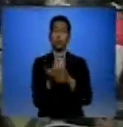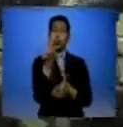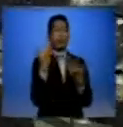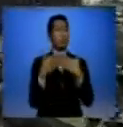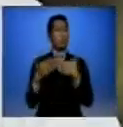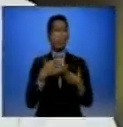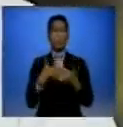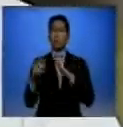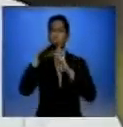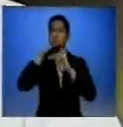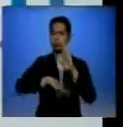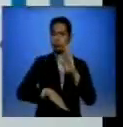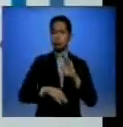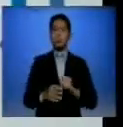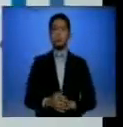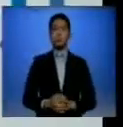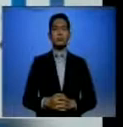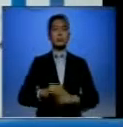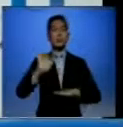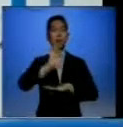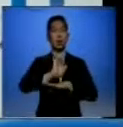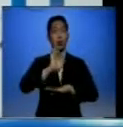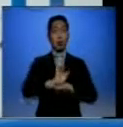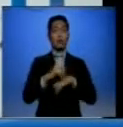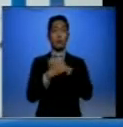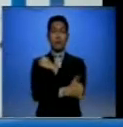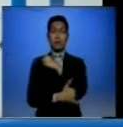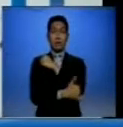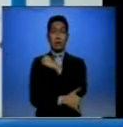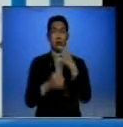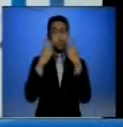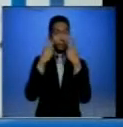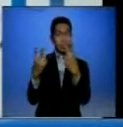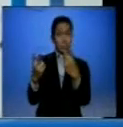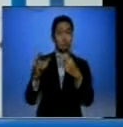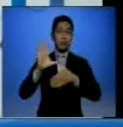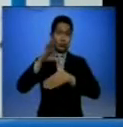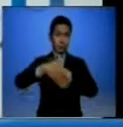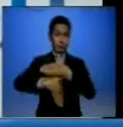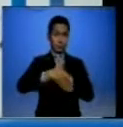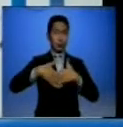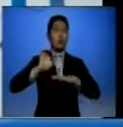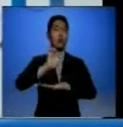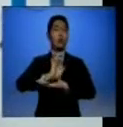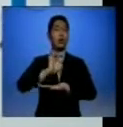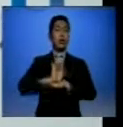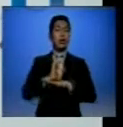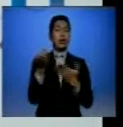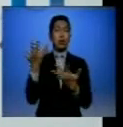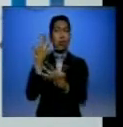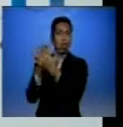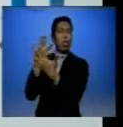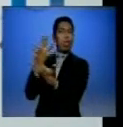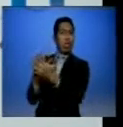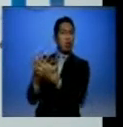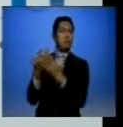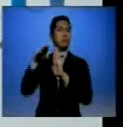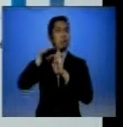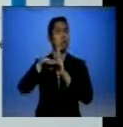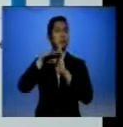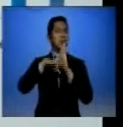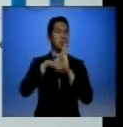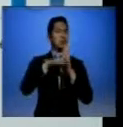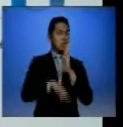las siguientes. Ecuador de los países, al menos en esta muestra, el país de la región con menos personas privadas de la libertad por cada 100.000